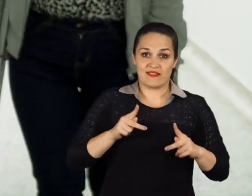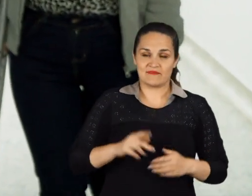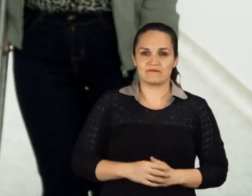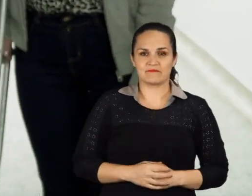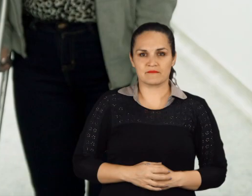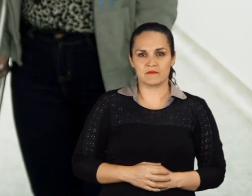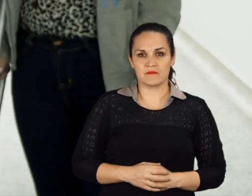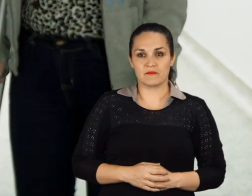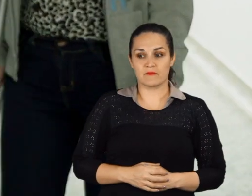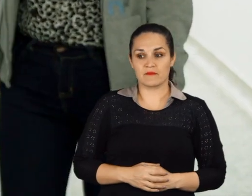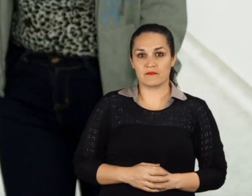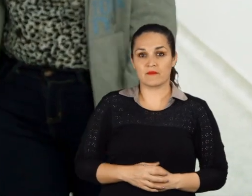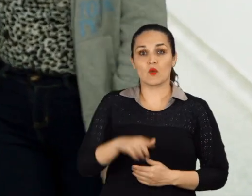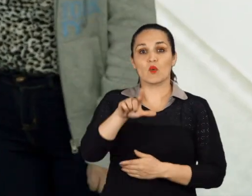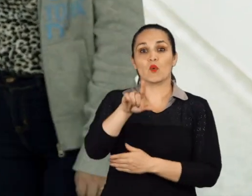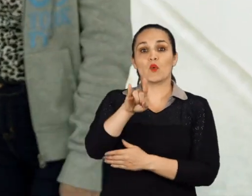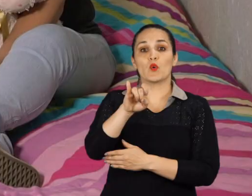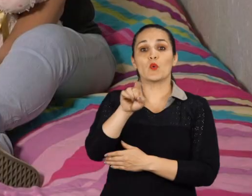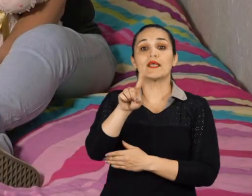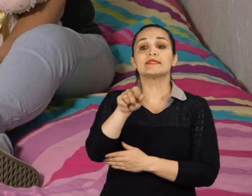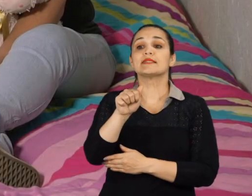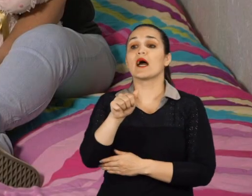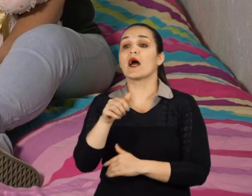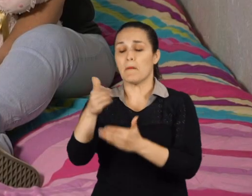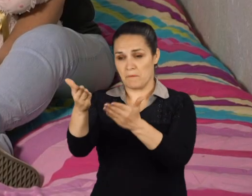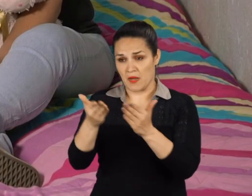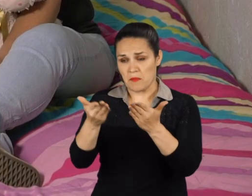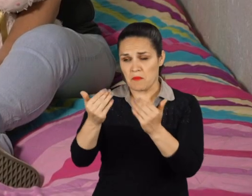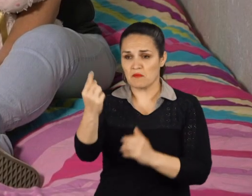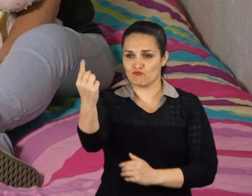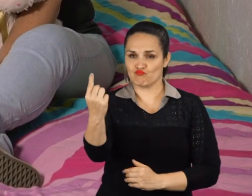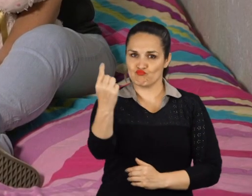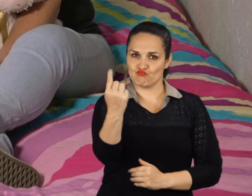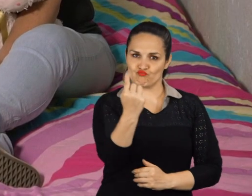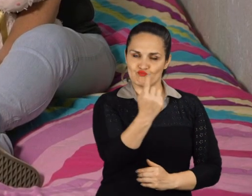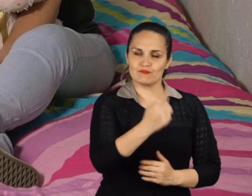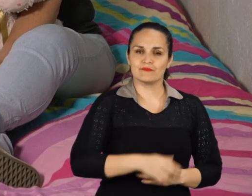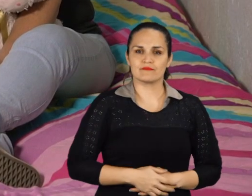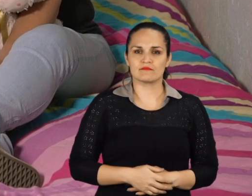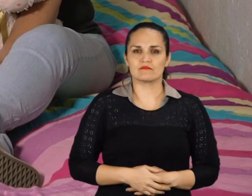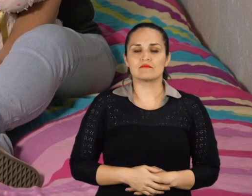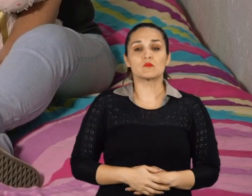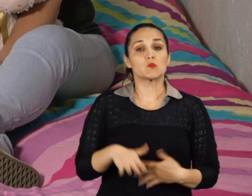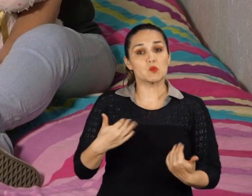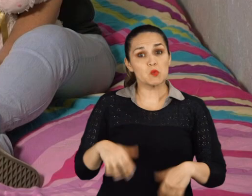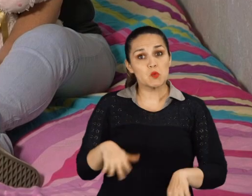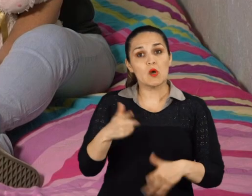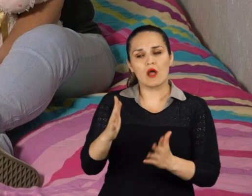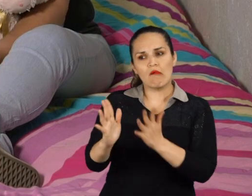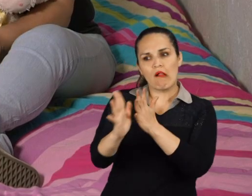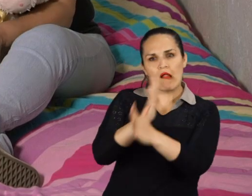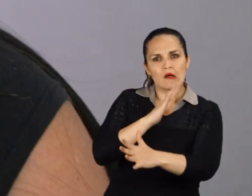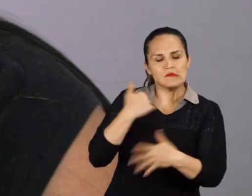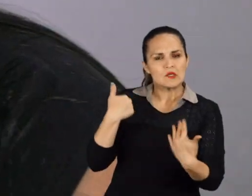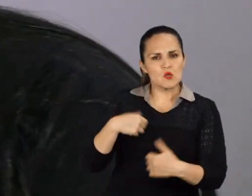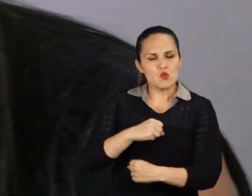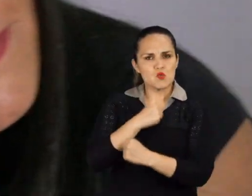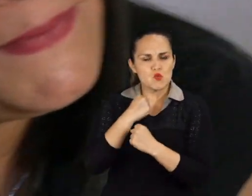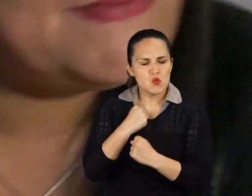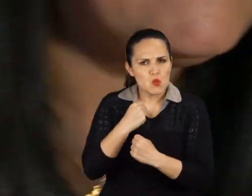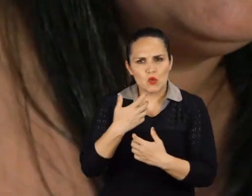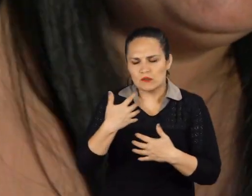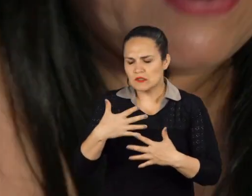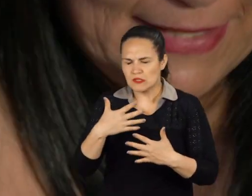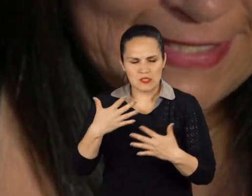Ruiz. Sigue, por favor. Fueron momentos duros, momentos bonitos también, porque las